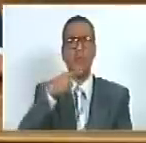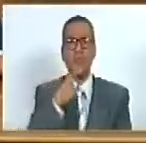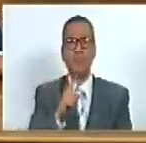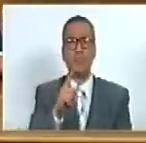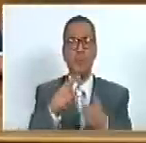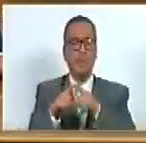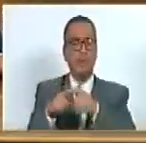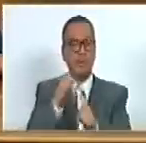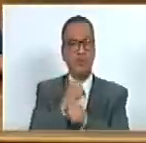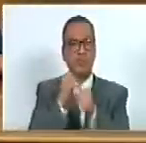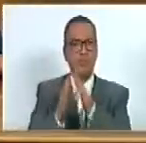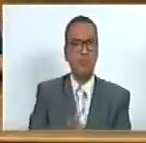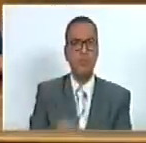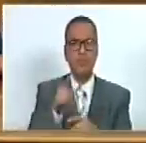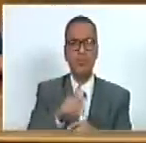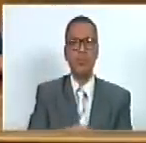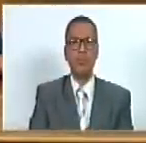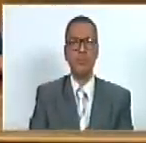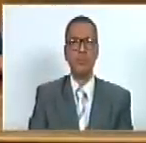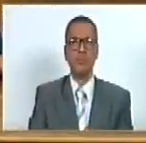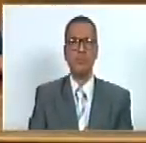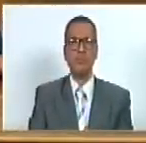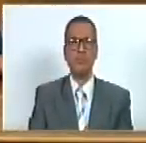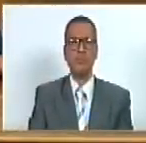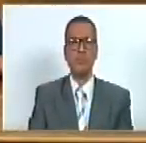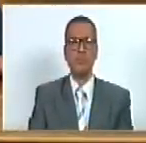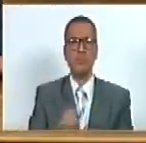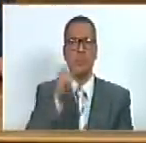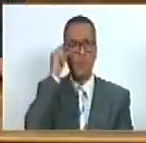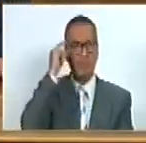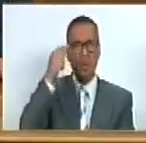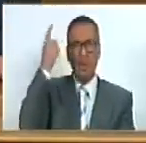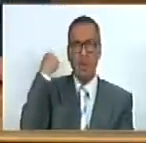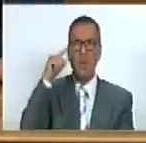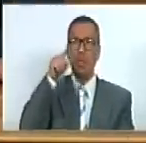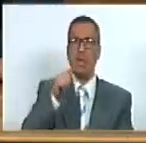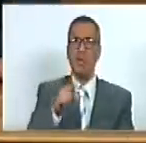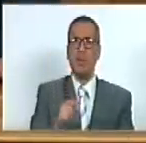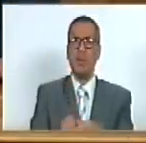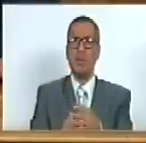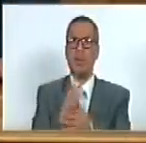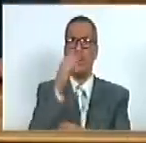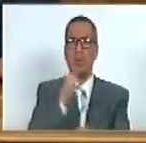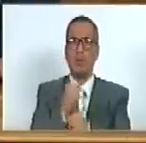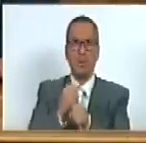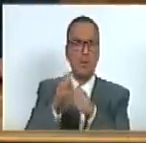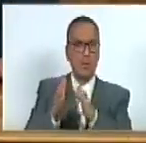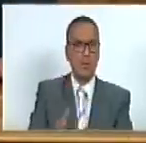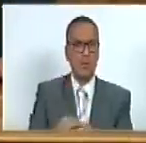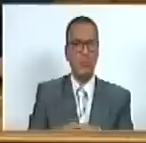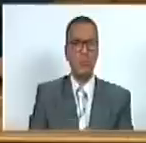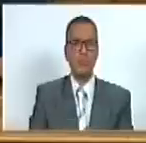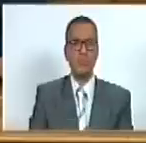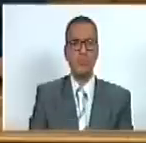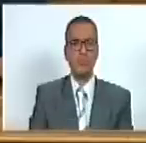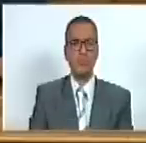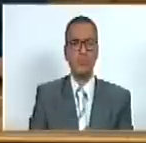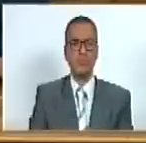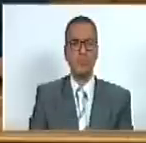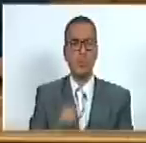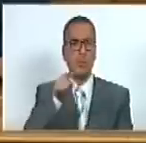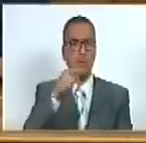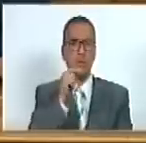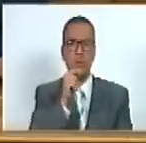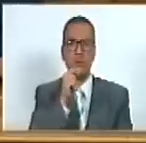distintos trabajadores de todos los sectores. Ayer tuvimos en nuestro mayo obrero a quien nos